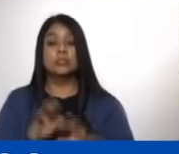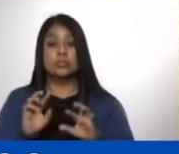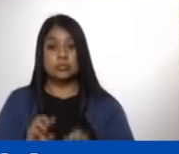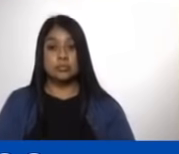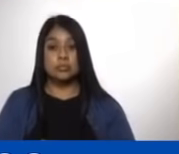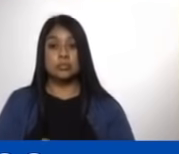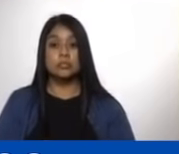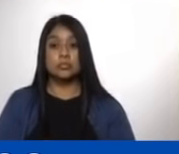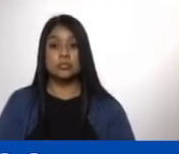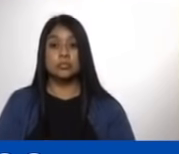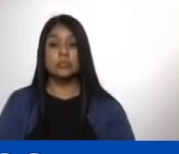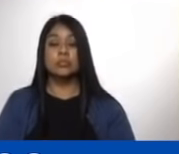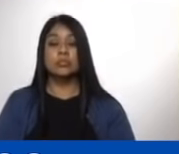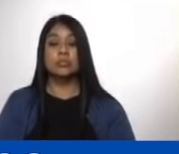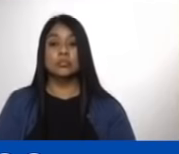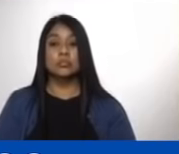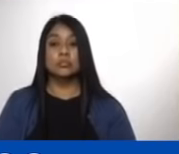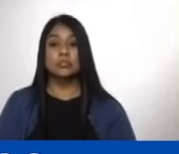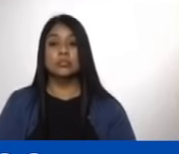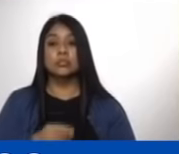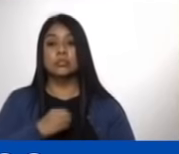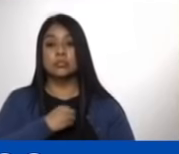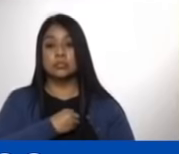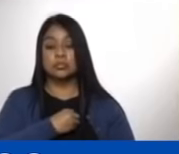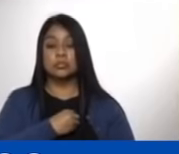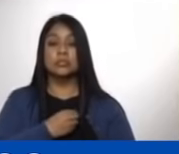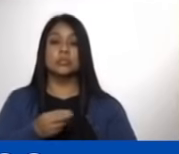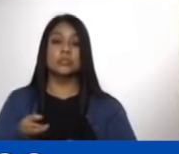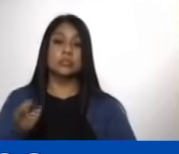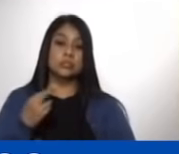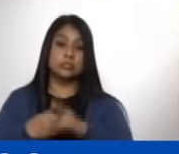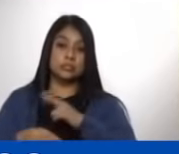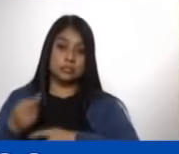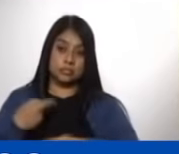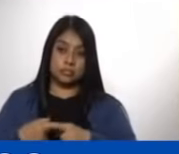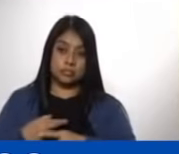personas quieran retornar en las próximas horas.